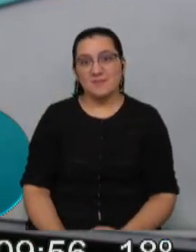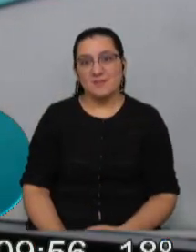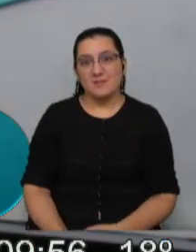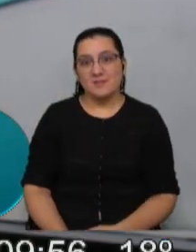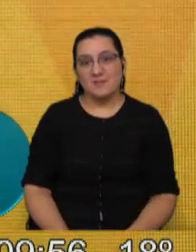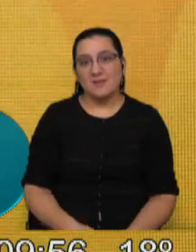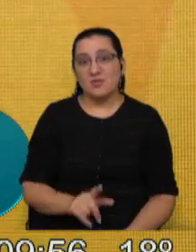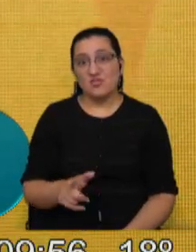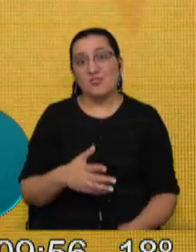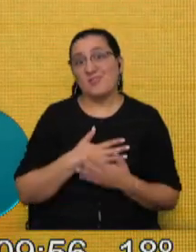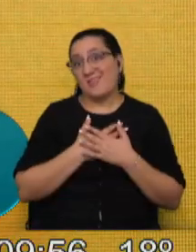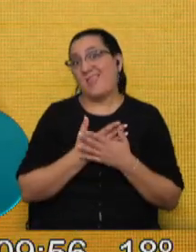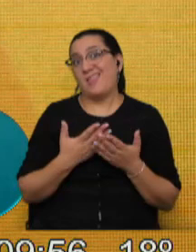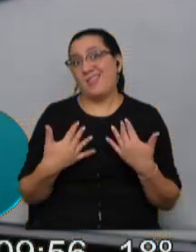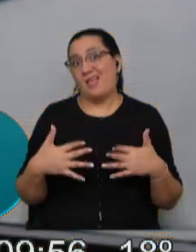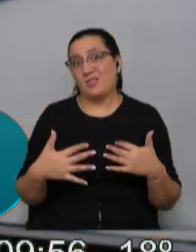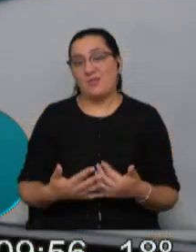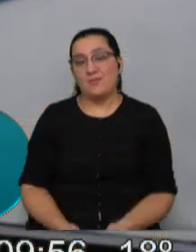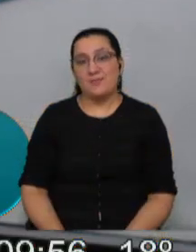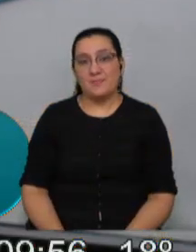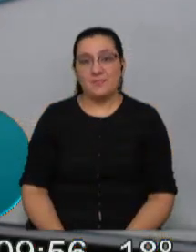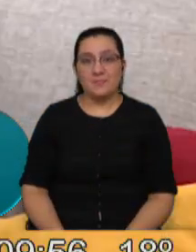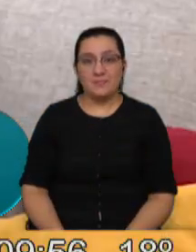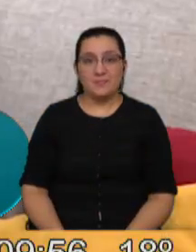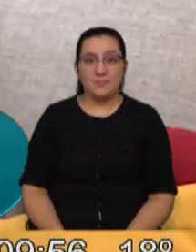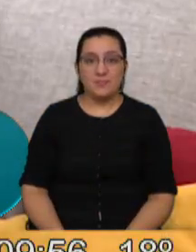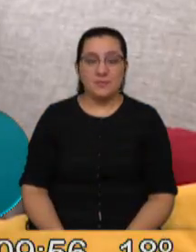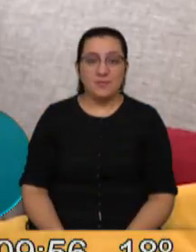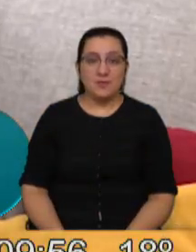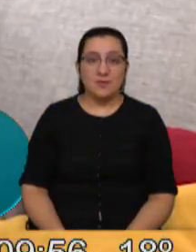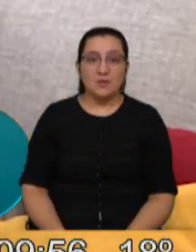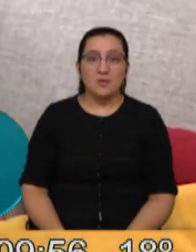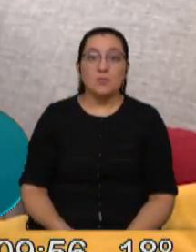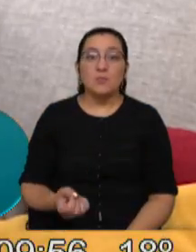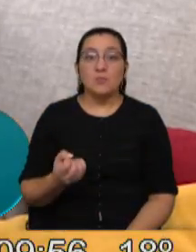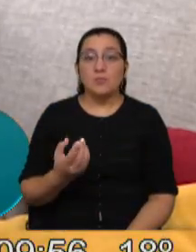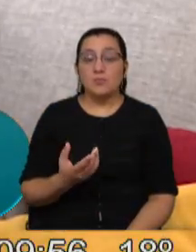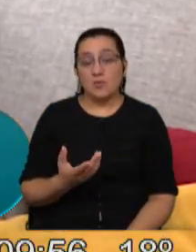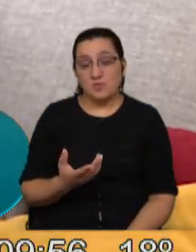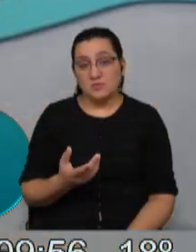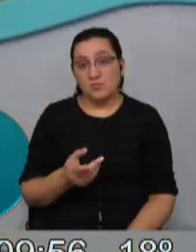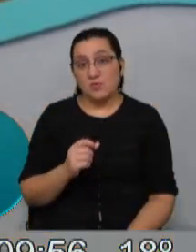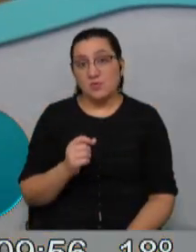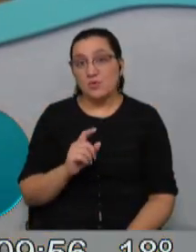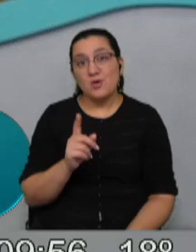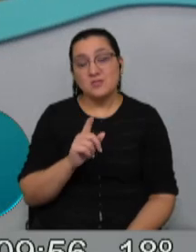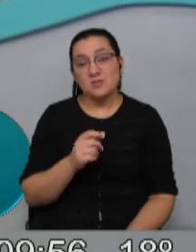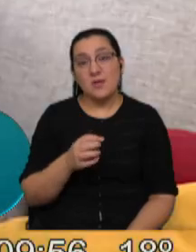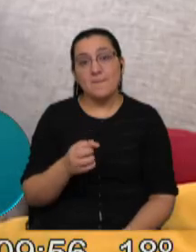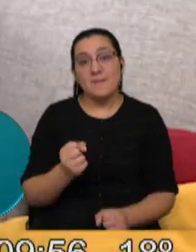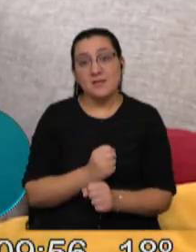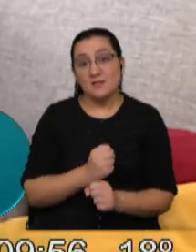quiere tanto. Tanto que no tenían para que te incondicional, no te quiere tanto. Bueno, está, si tiene una pastillita por el costado y se te va. No te sale. No es una pastillita, es un